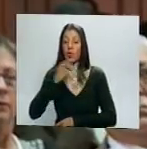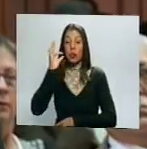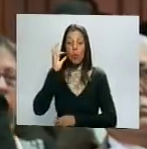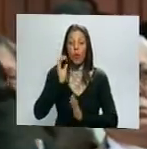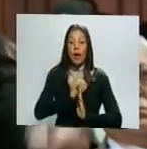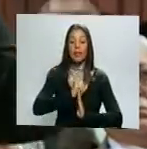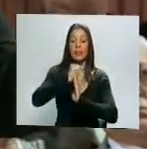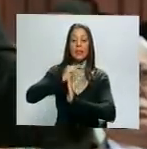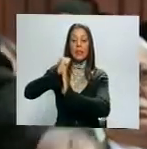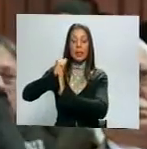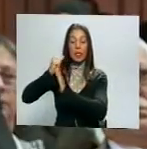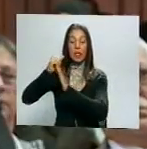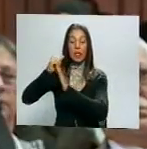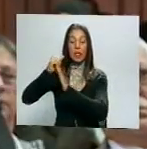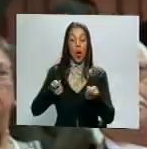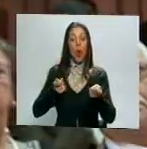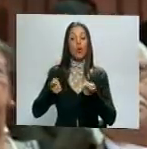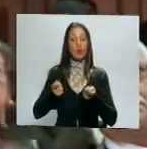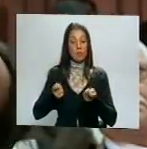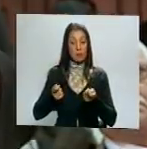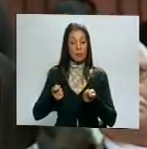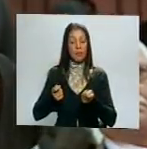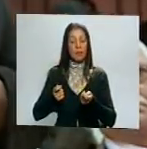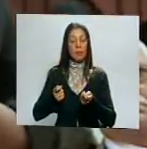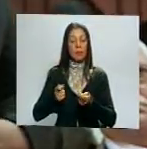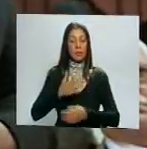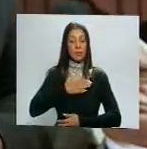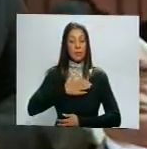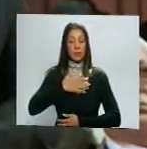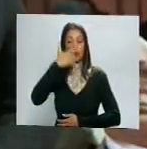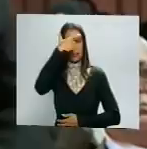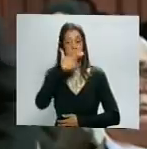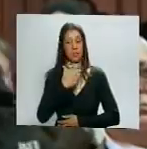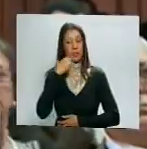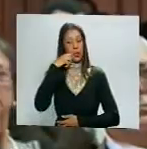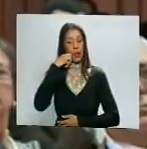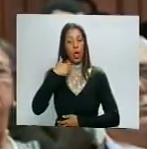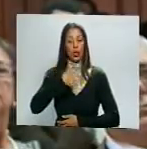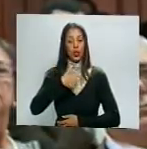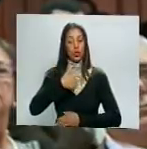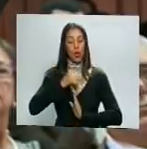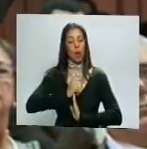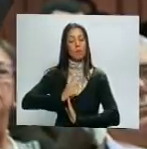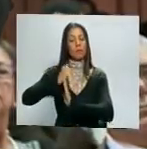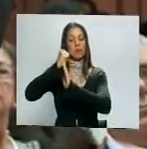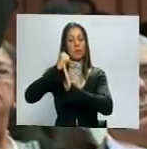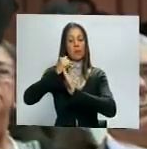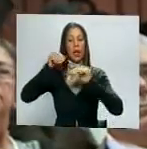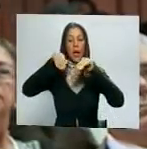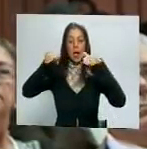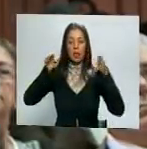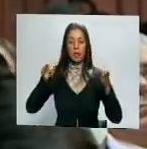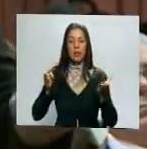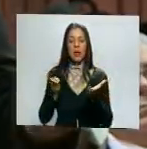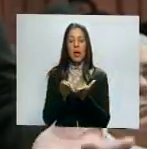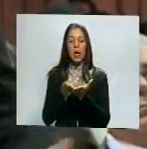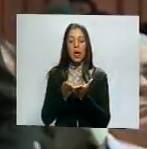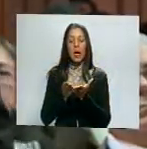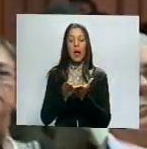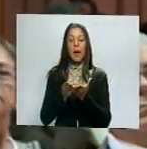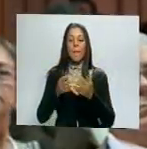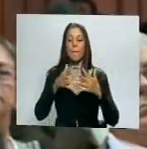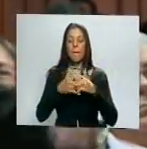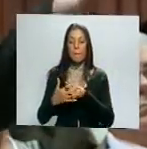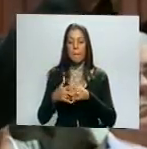comuneros, nos incorporamos. En lo particular, yo soy líder productiva del Clajo Cepilar Romero, del barrio